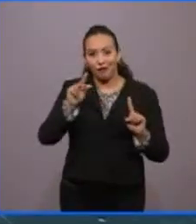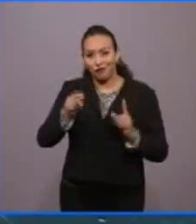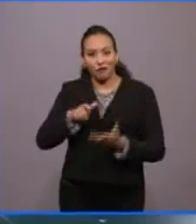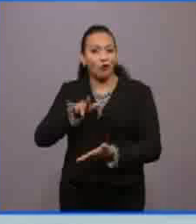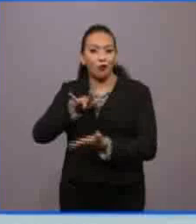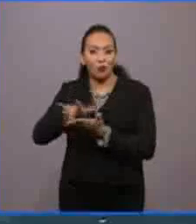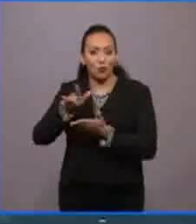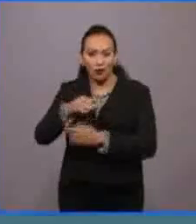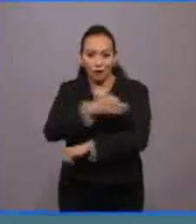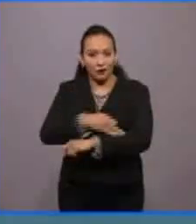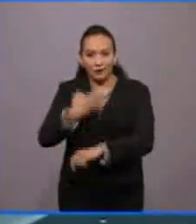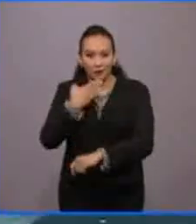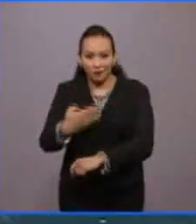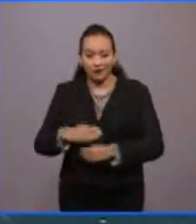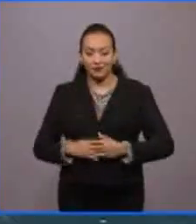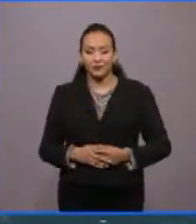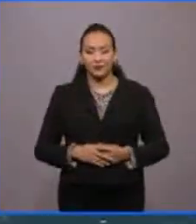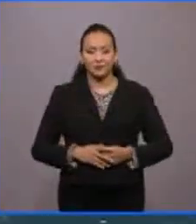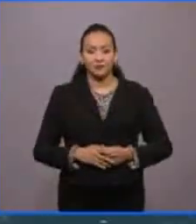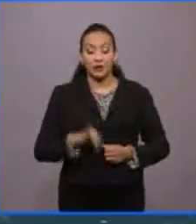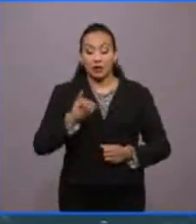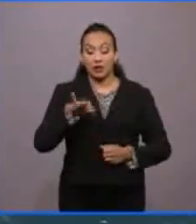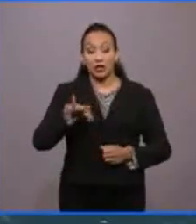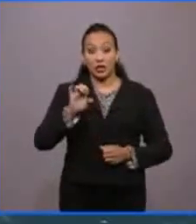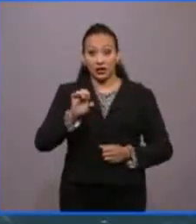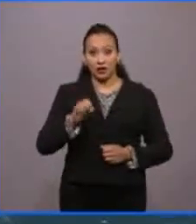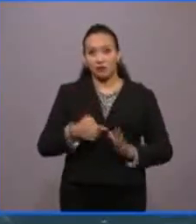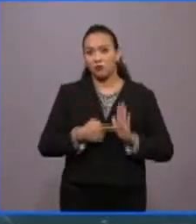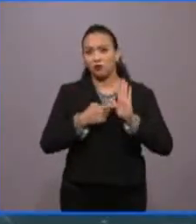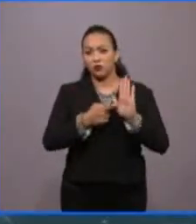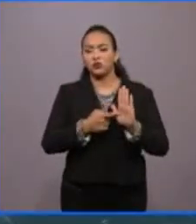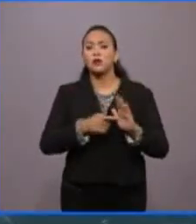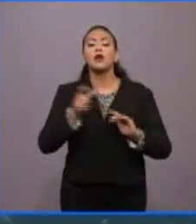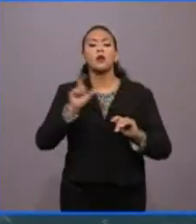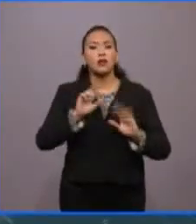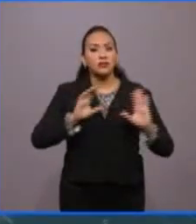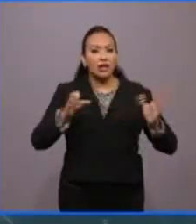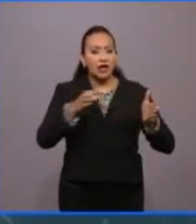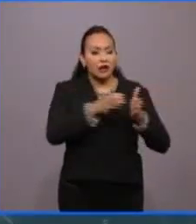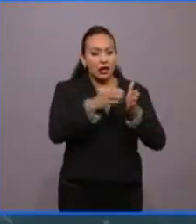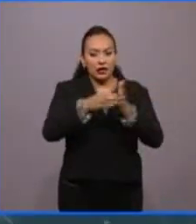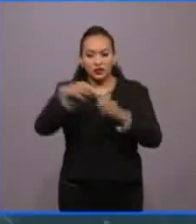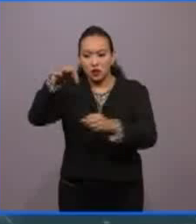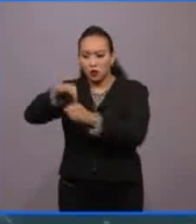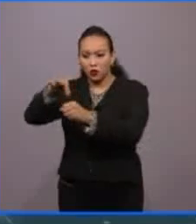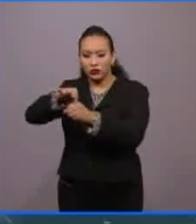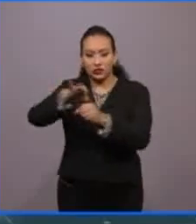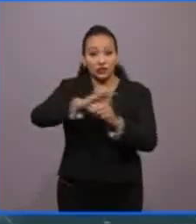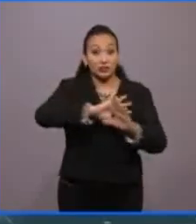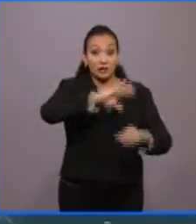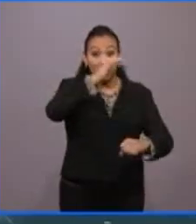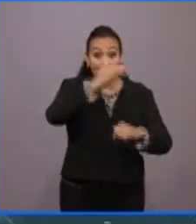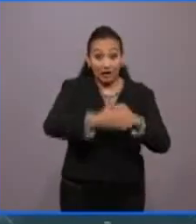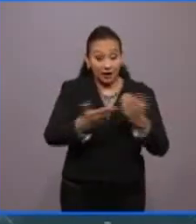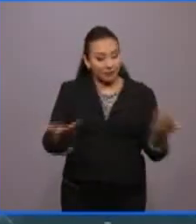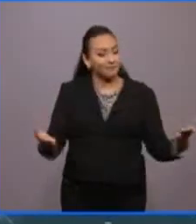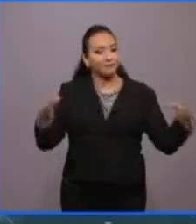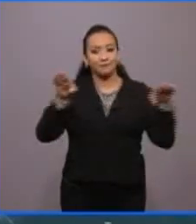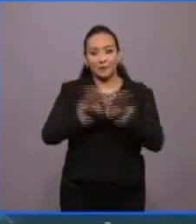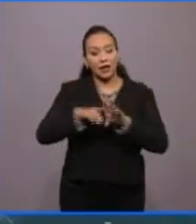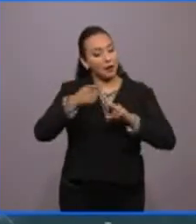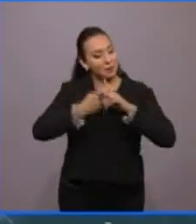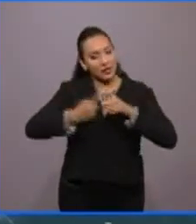asistencia familiar. El INE dio a conocer que una vez cerradas las casillas, iniciarán los cómputos oficiales de la